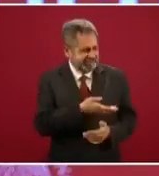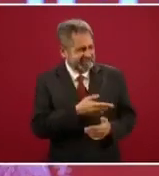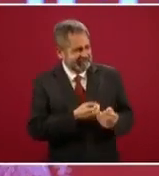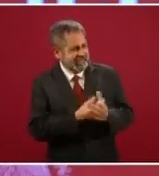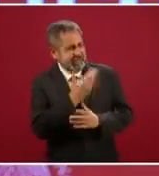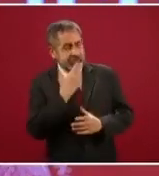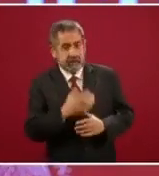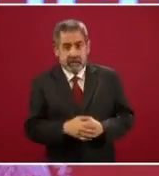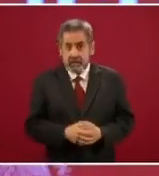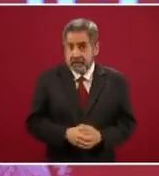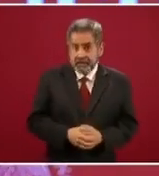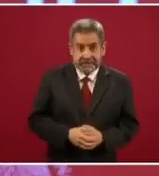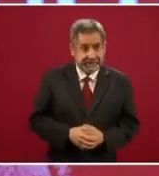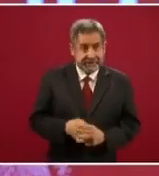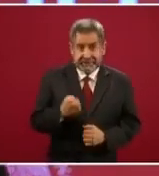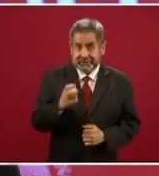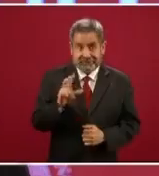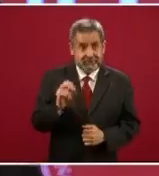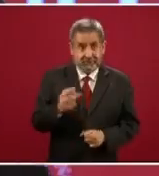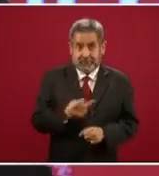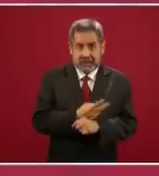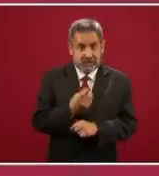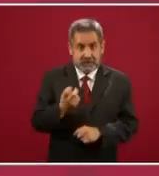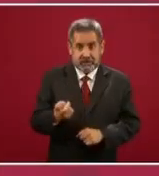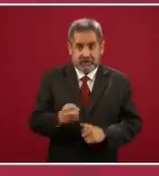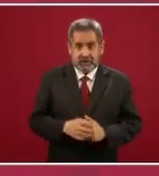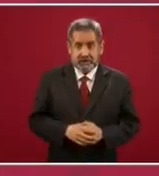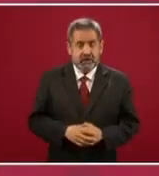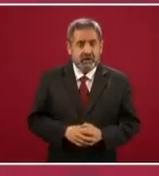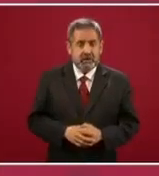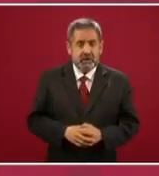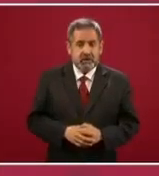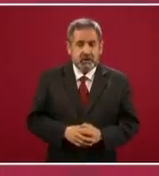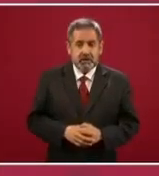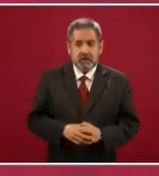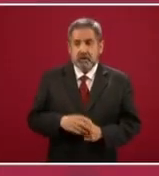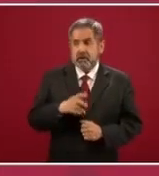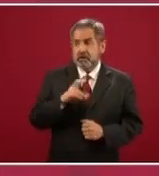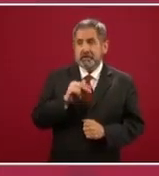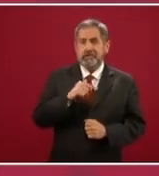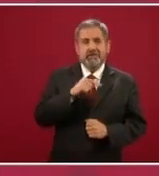Y fíjense que no fue así, no por el haber